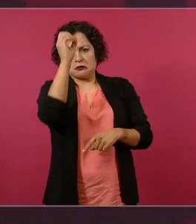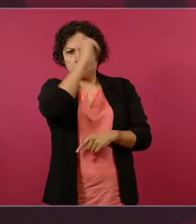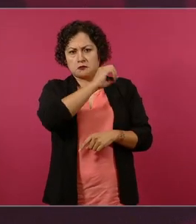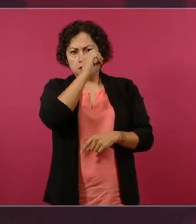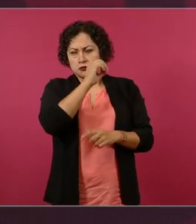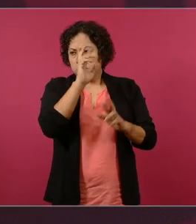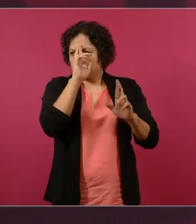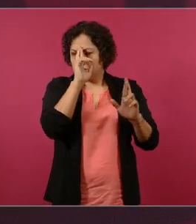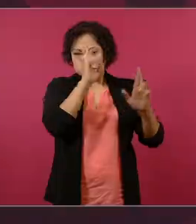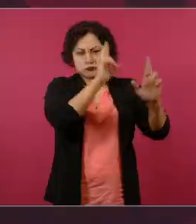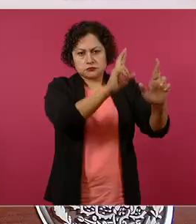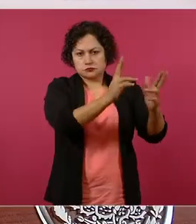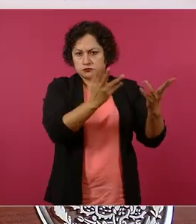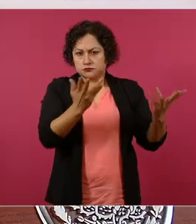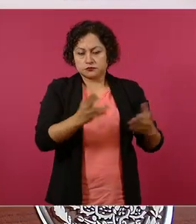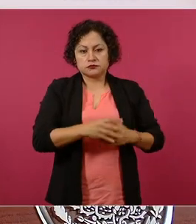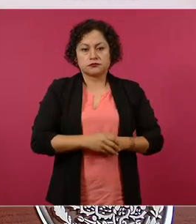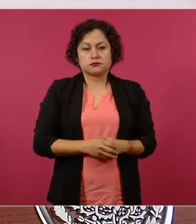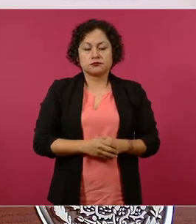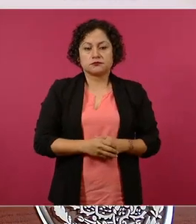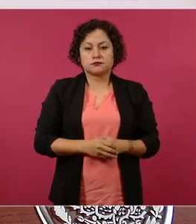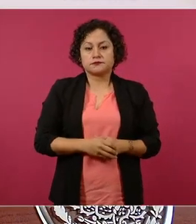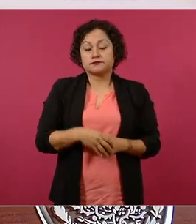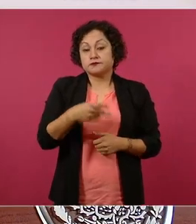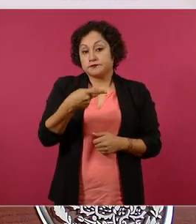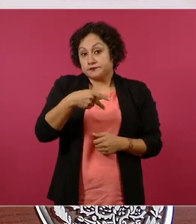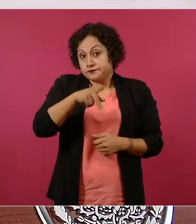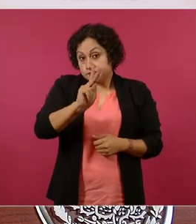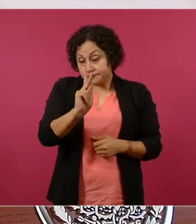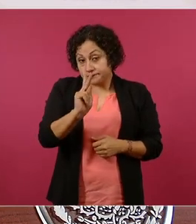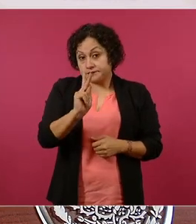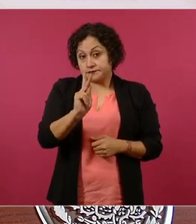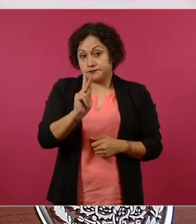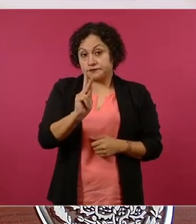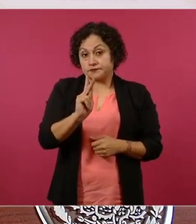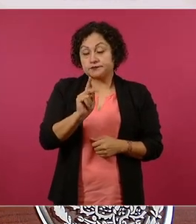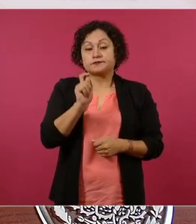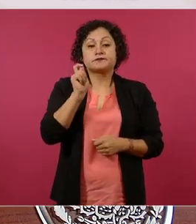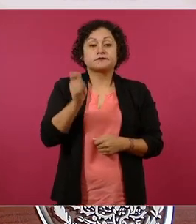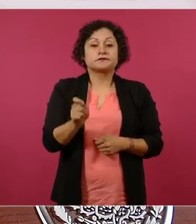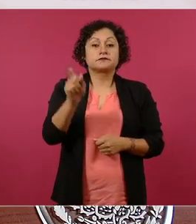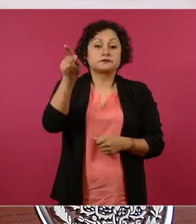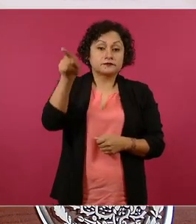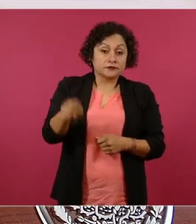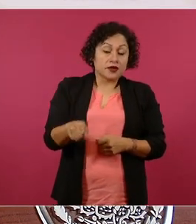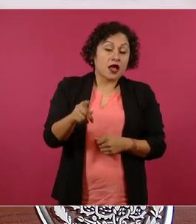distinto pero Claudia sha es una mujer